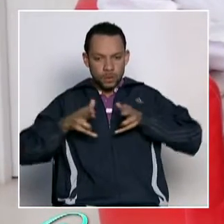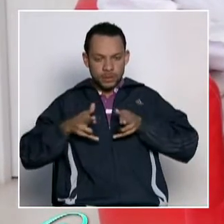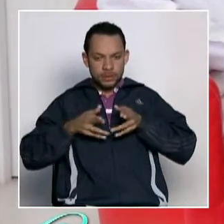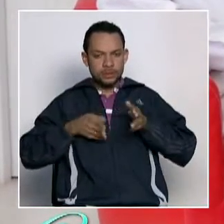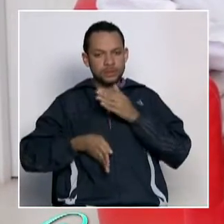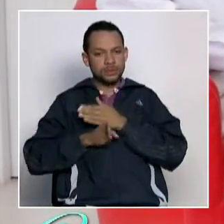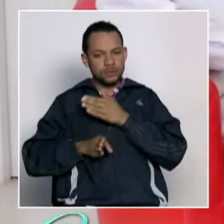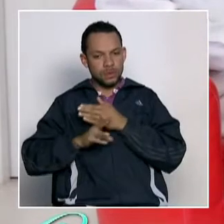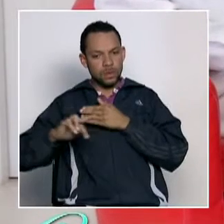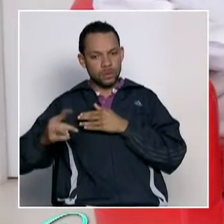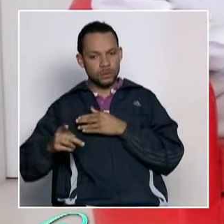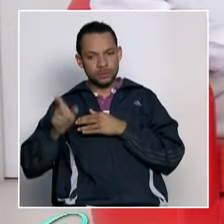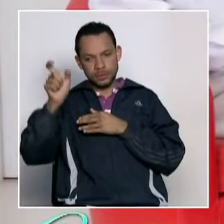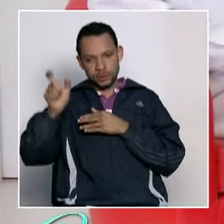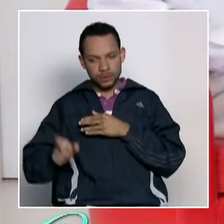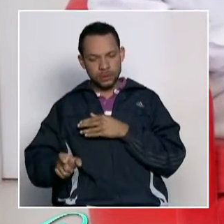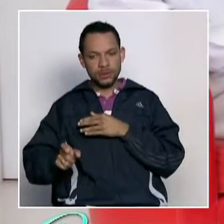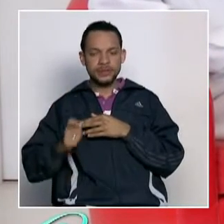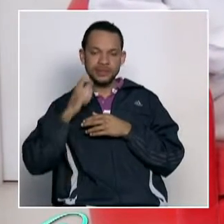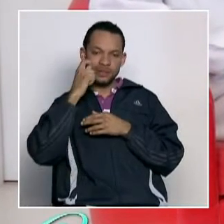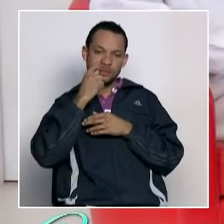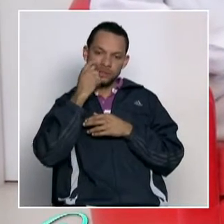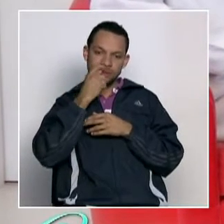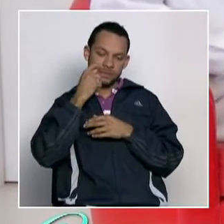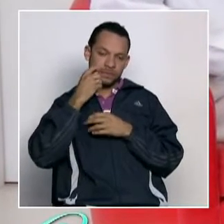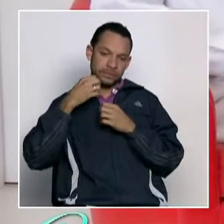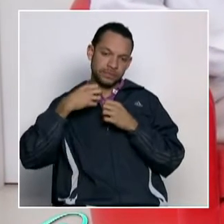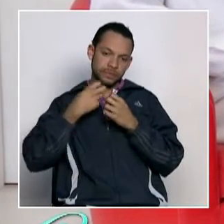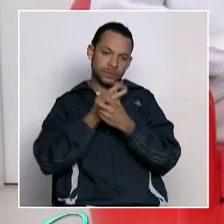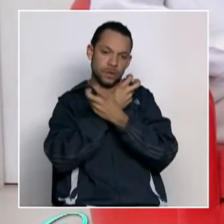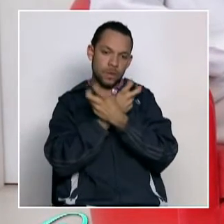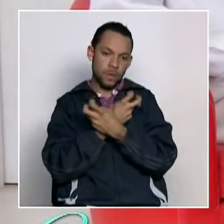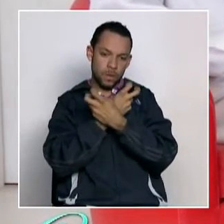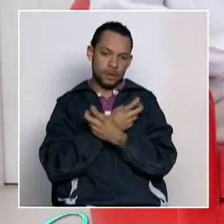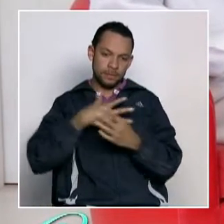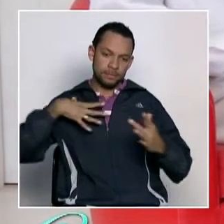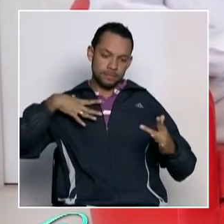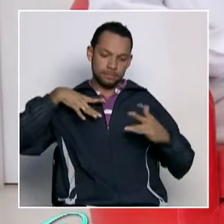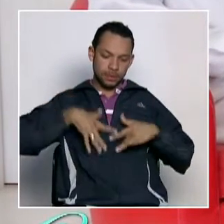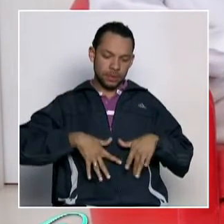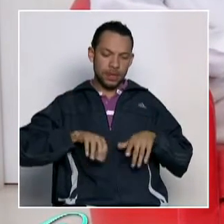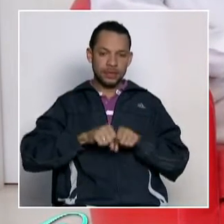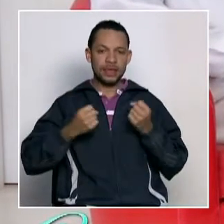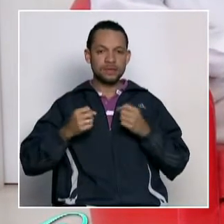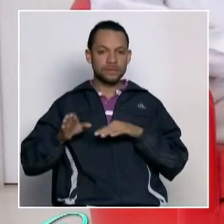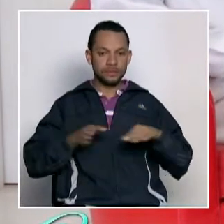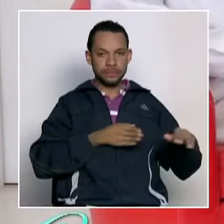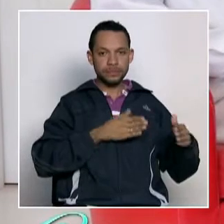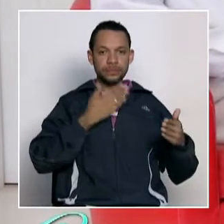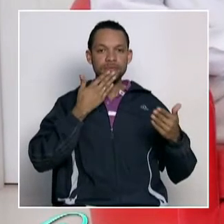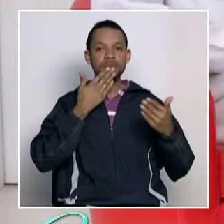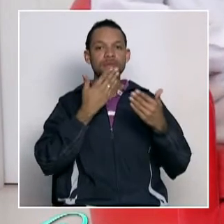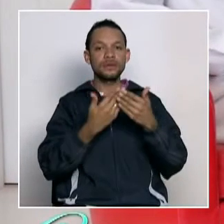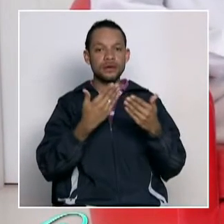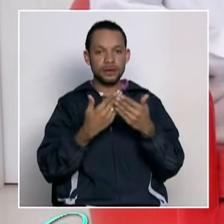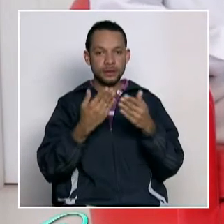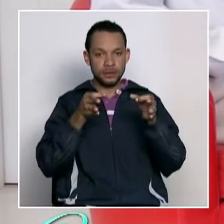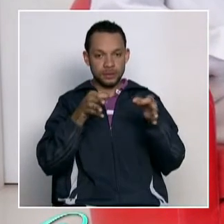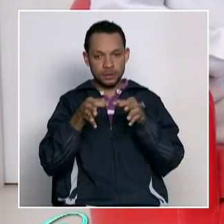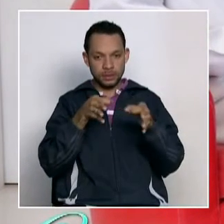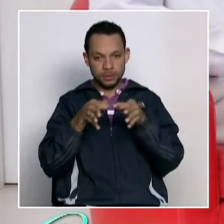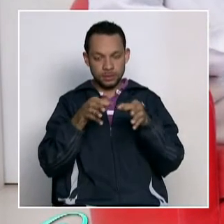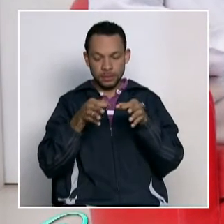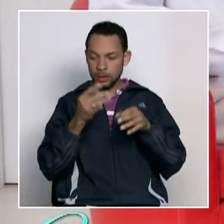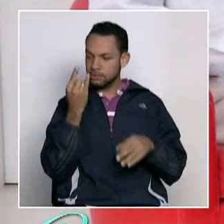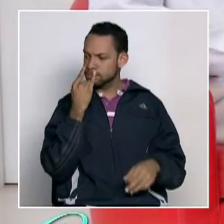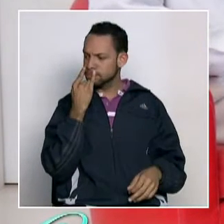caso y cómo una pieza dentaria puede tener tanto efecto a nivel orgánico. Bueno, doctor, muchas gracias. Lo interesante de